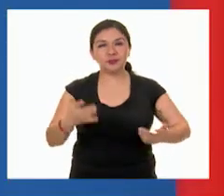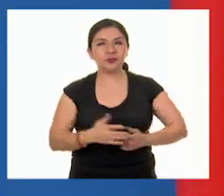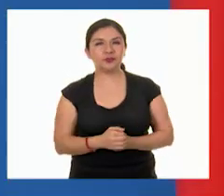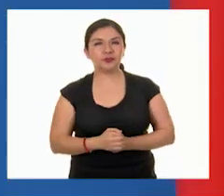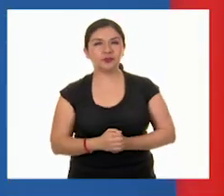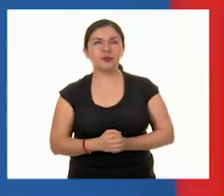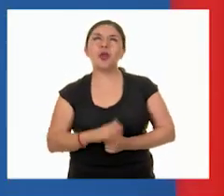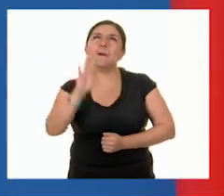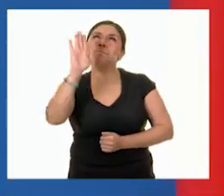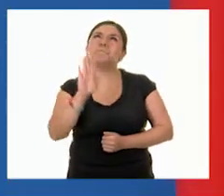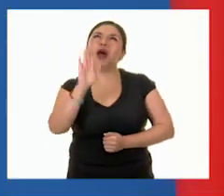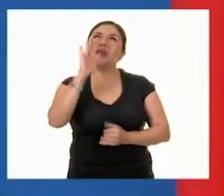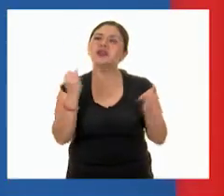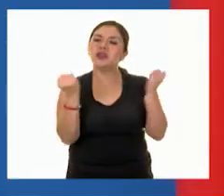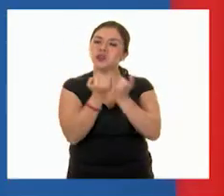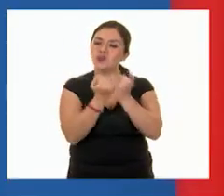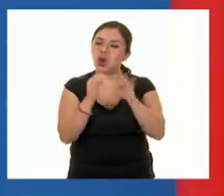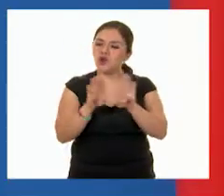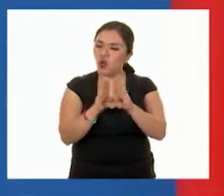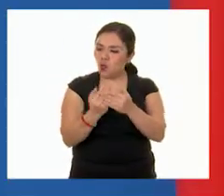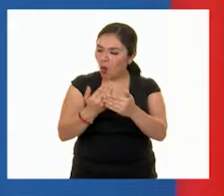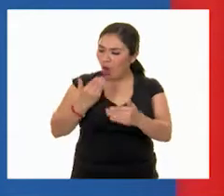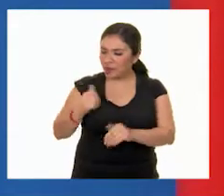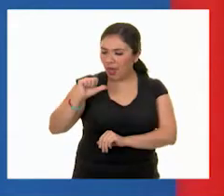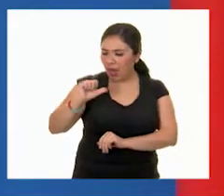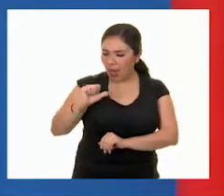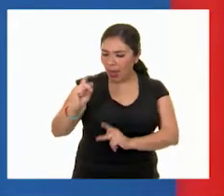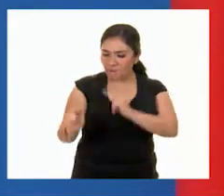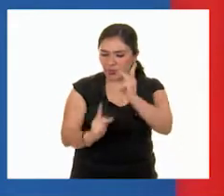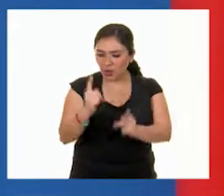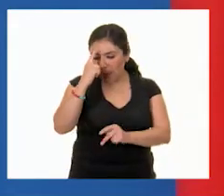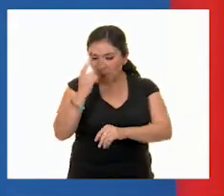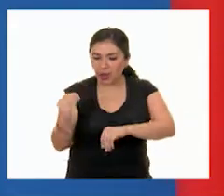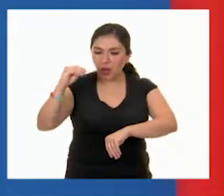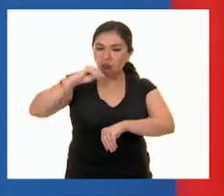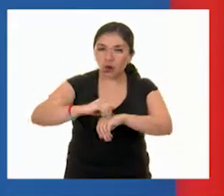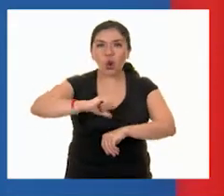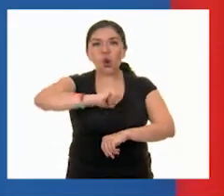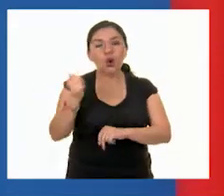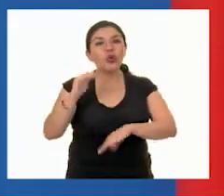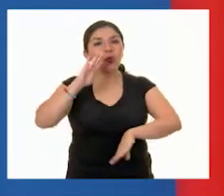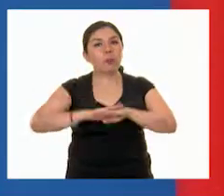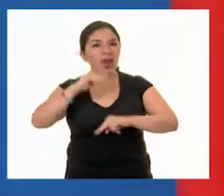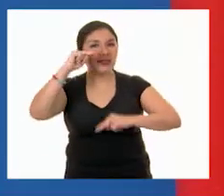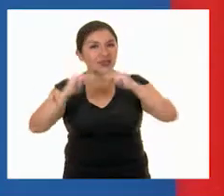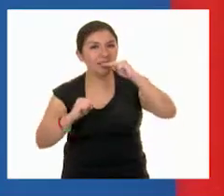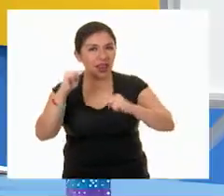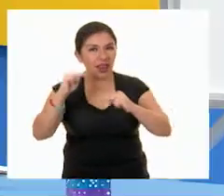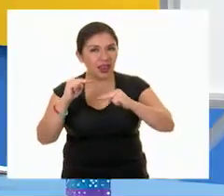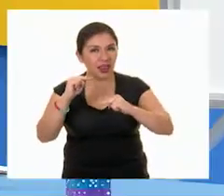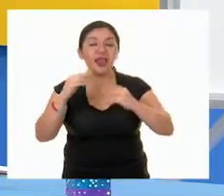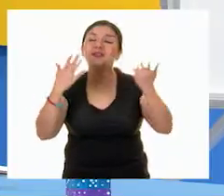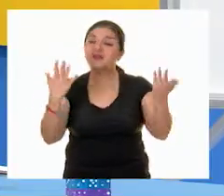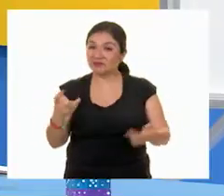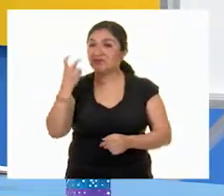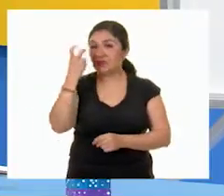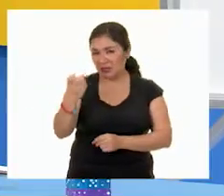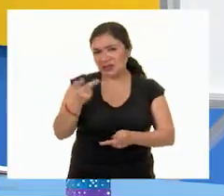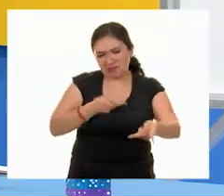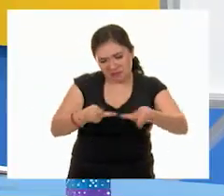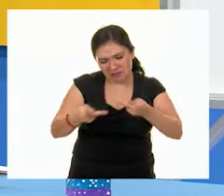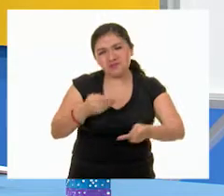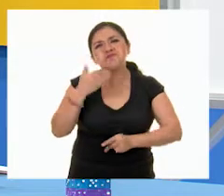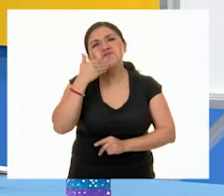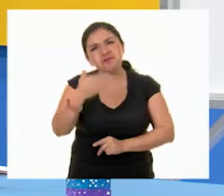algo semejante a lo que hicimos en el inciso A de agregar otros niveles de cubos. Sí, es una buena